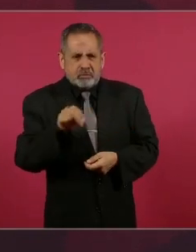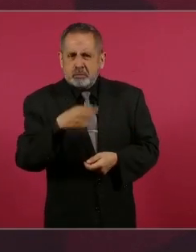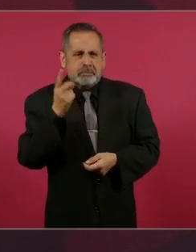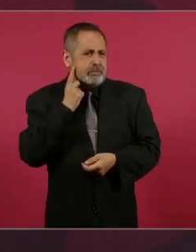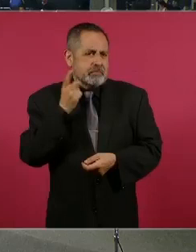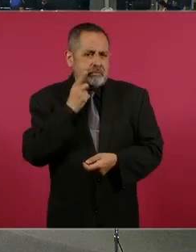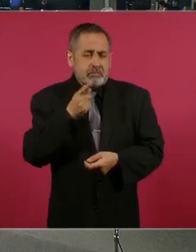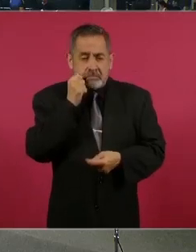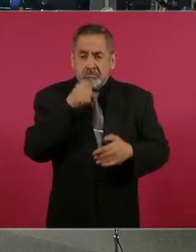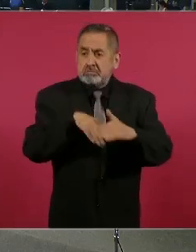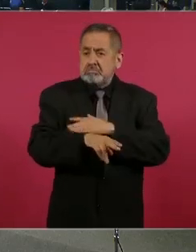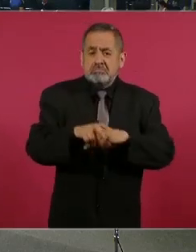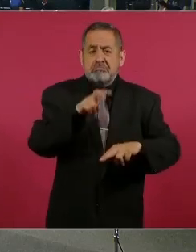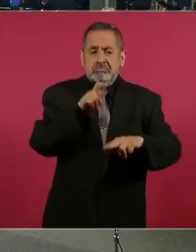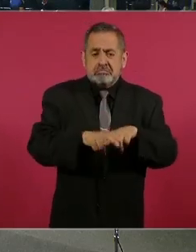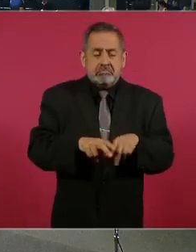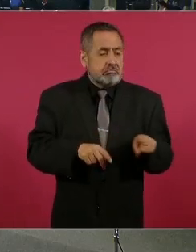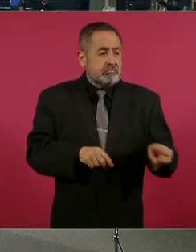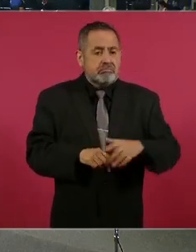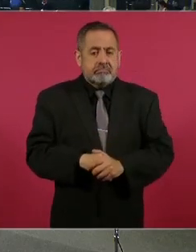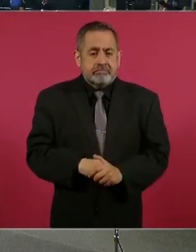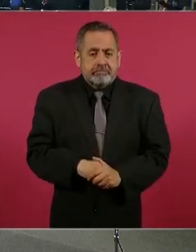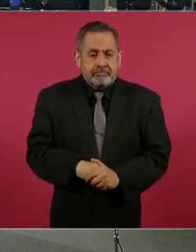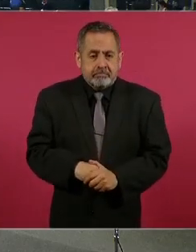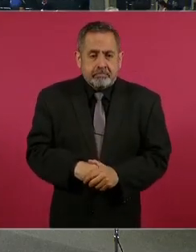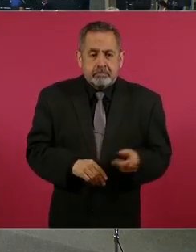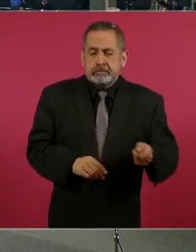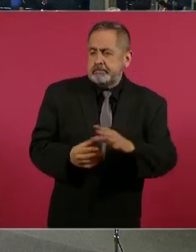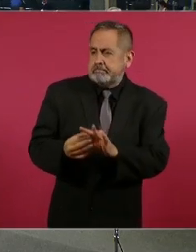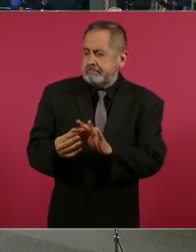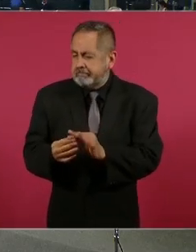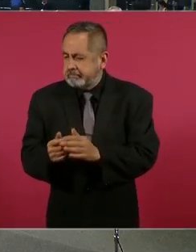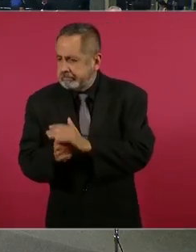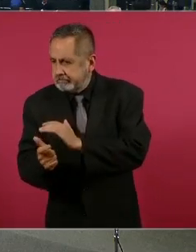llaman? Cabildeo. Cabildeo, sí.